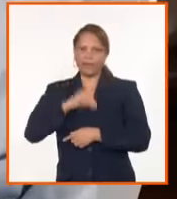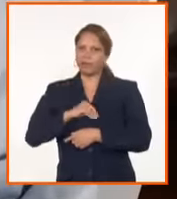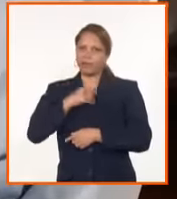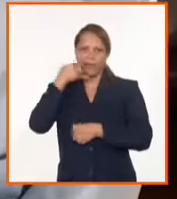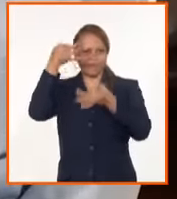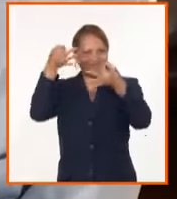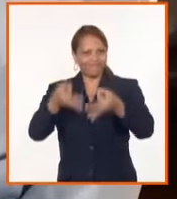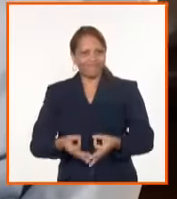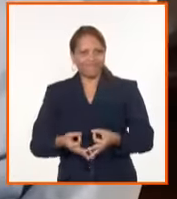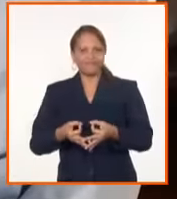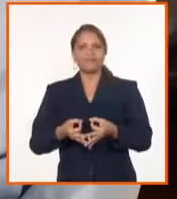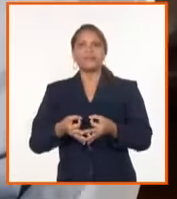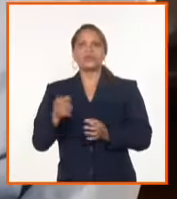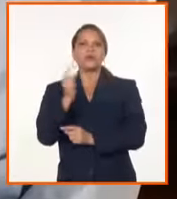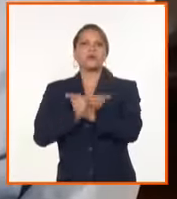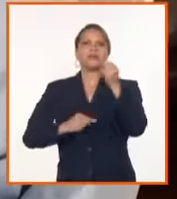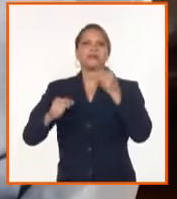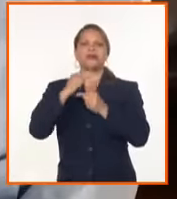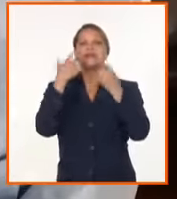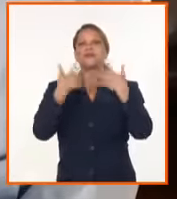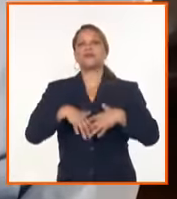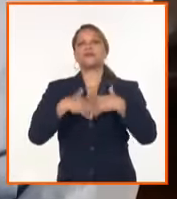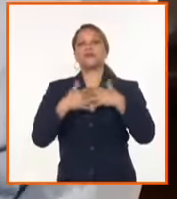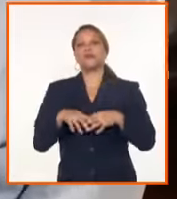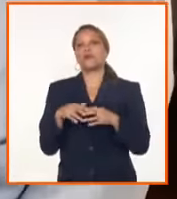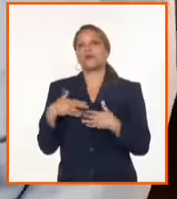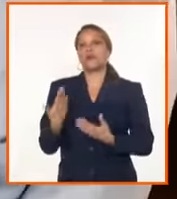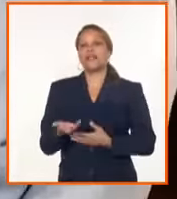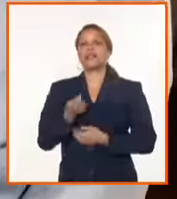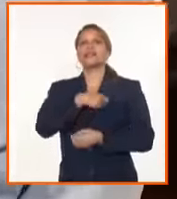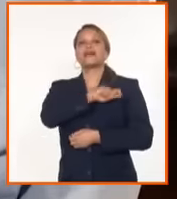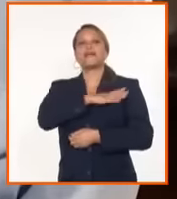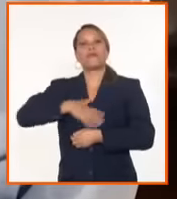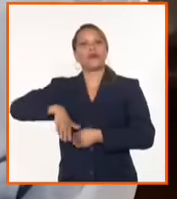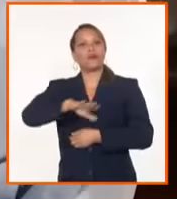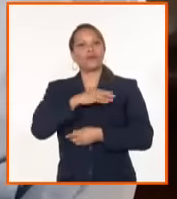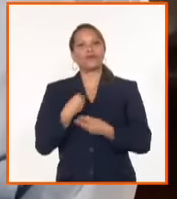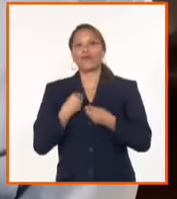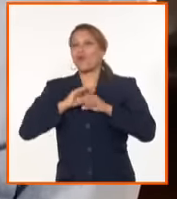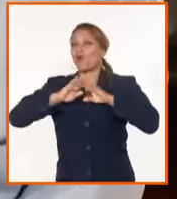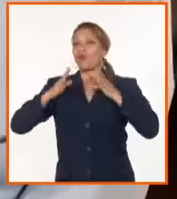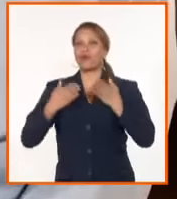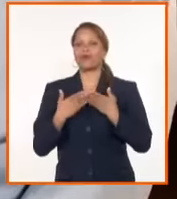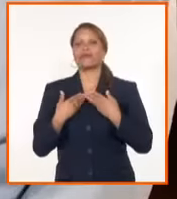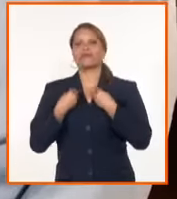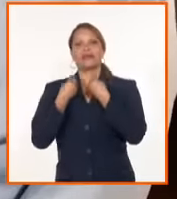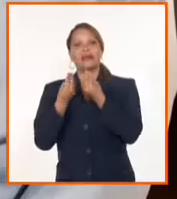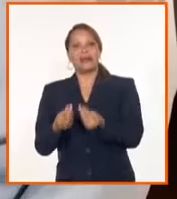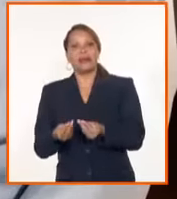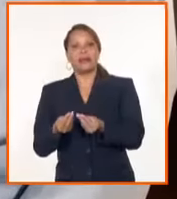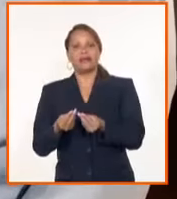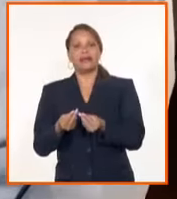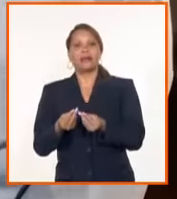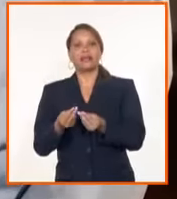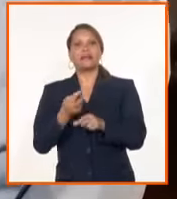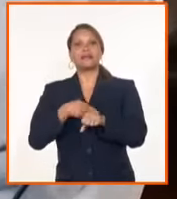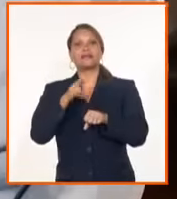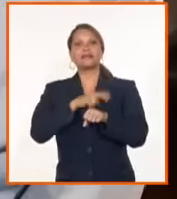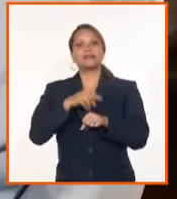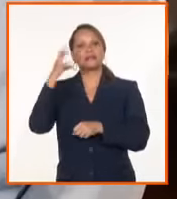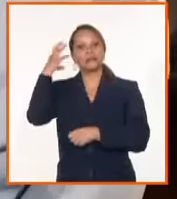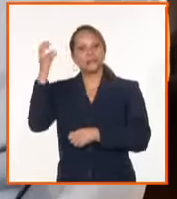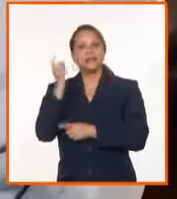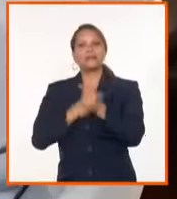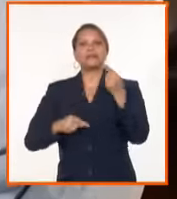los medios fundamentales de producción siguen siendo del pueblo, representado en el Estado. Los